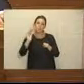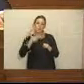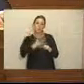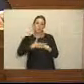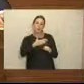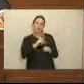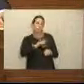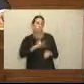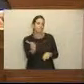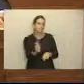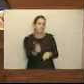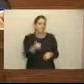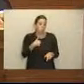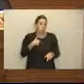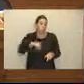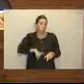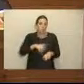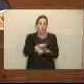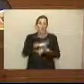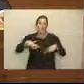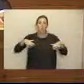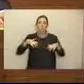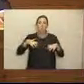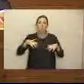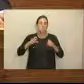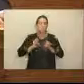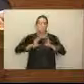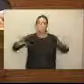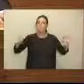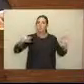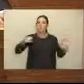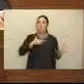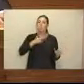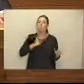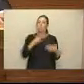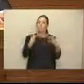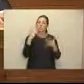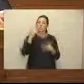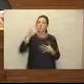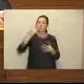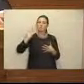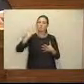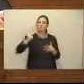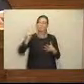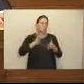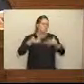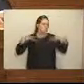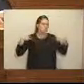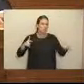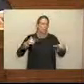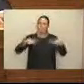Y yo tengo la libertad en esta Cámara para hacerle las 7 preguntas que le hice y alguno más, porque yo hice preguntas.